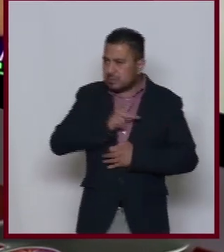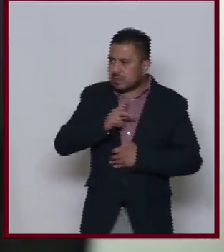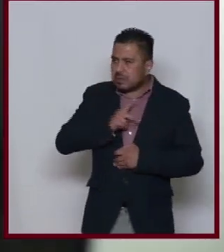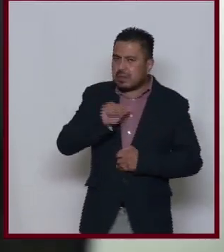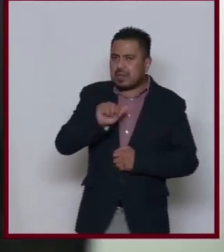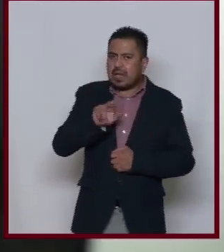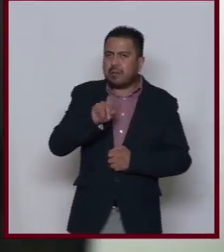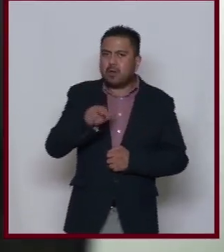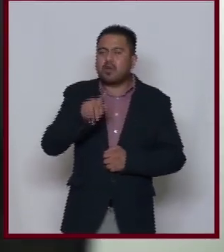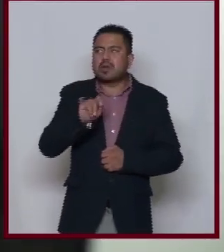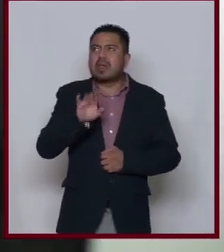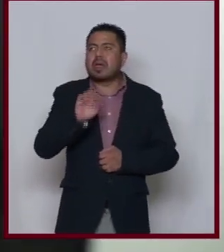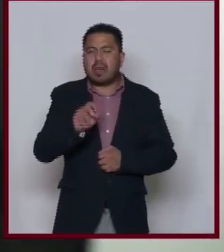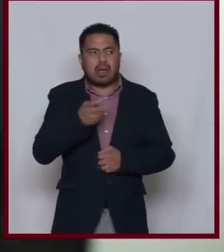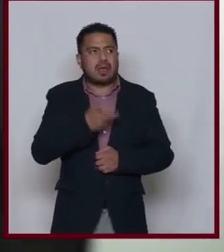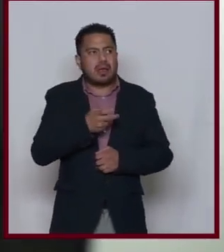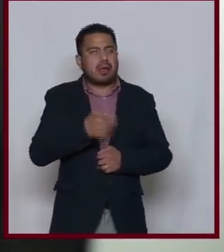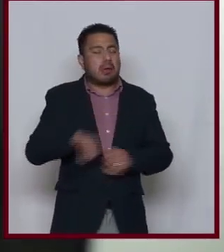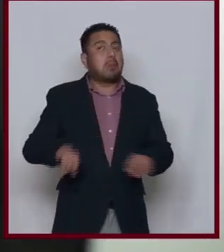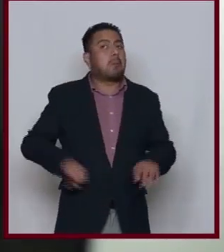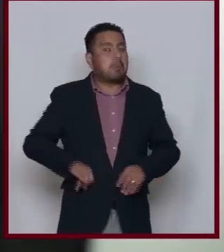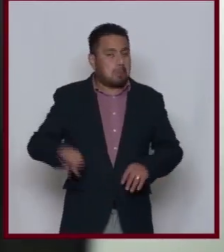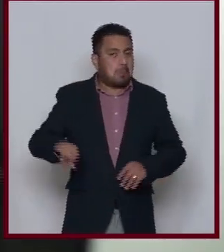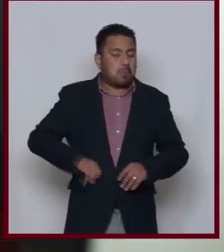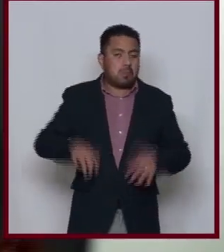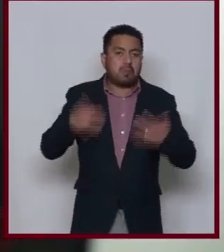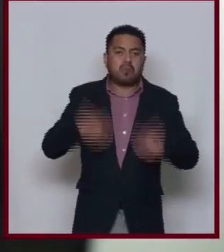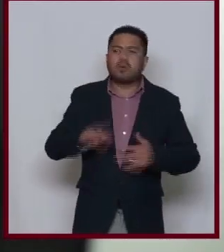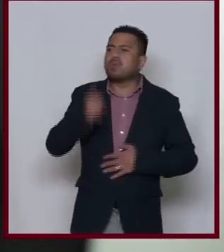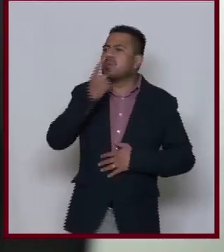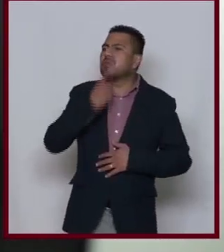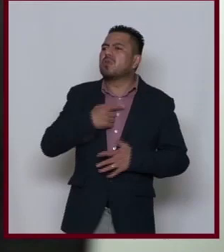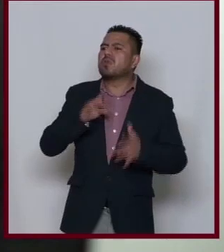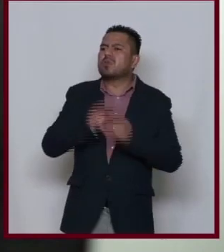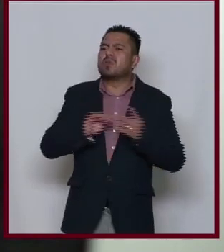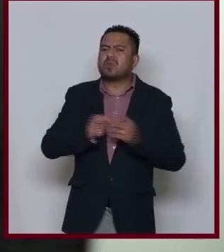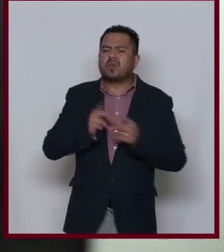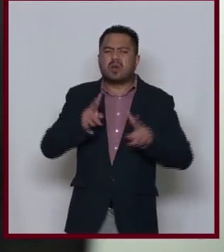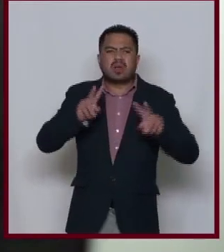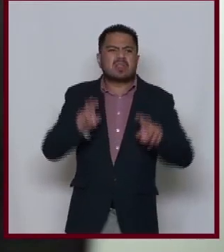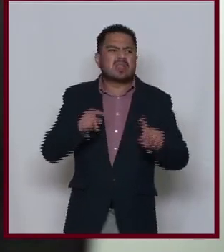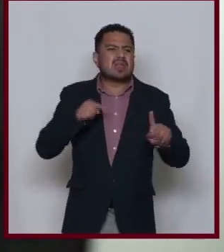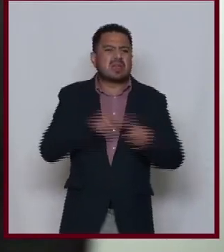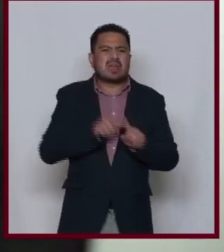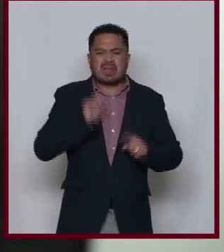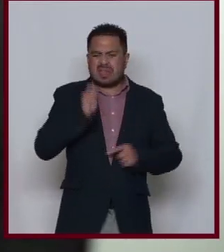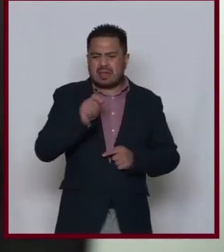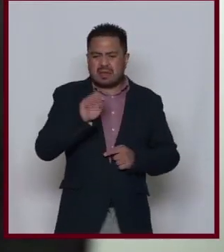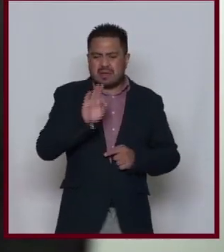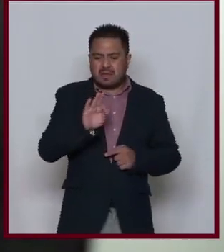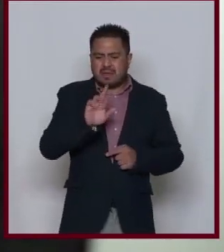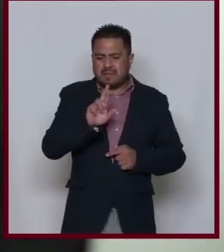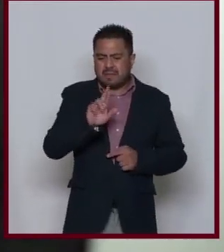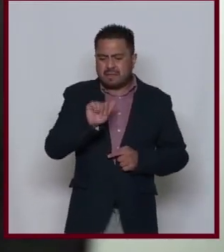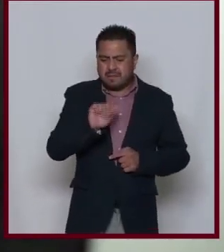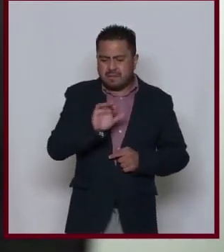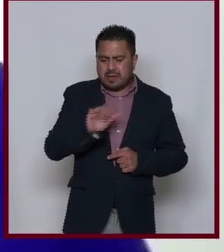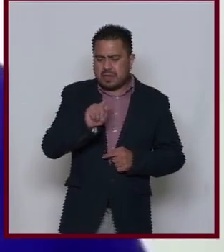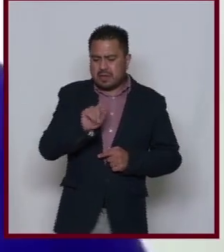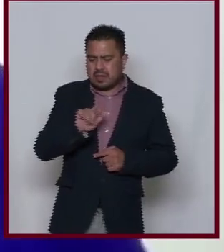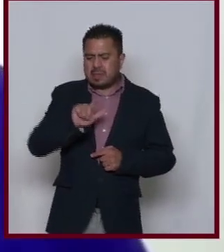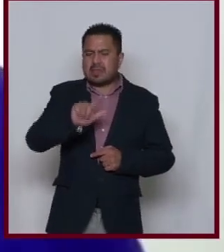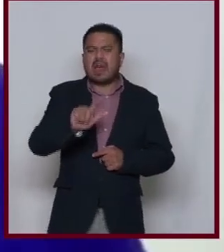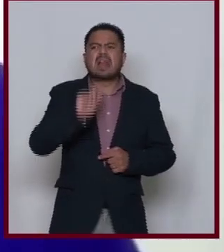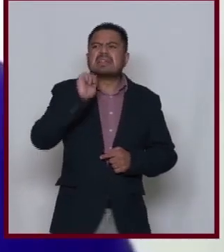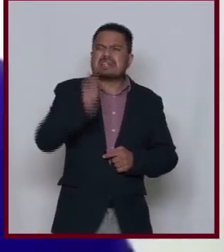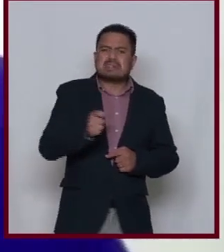armónico. Oye, súper, súper interesante. ¿Qué me podrías platicar acerca ahora de lo que es un fractal? Bueno, un